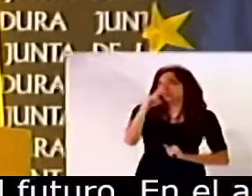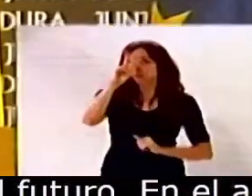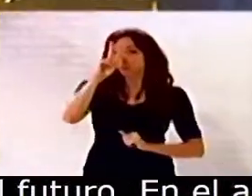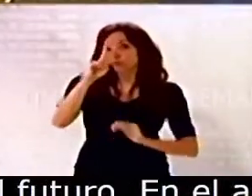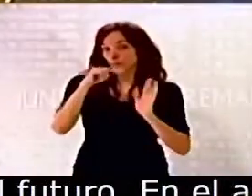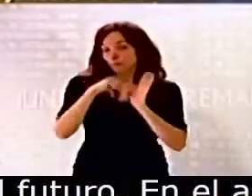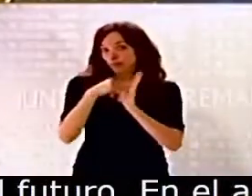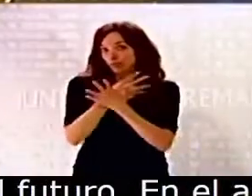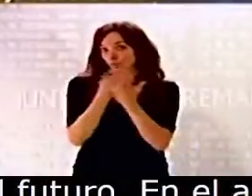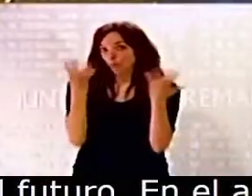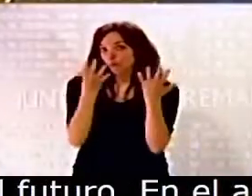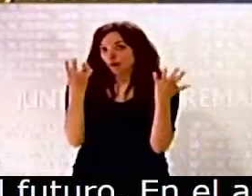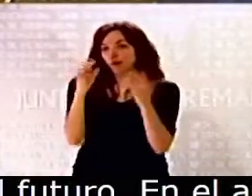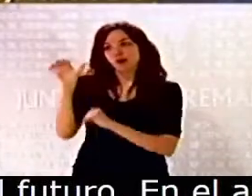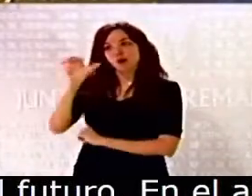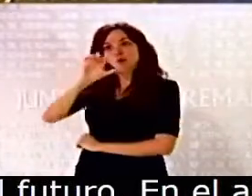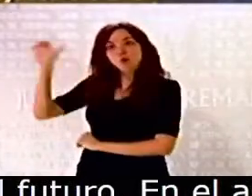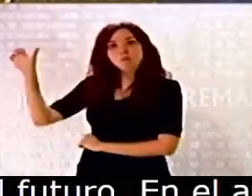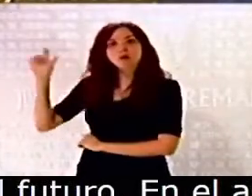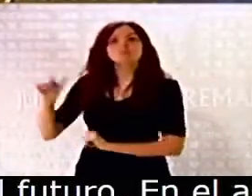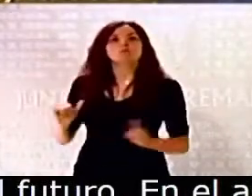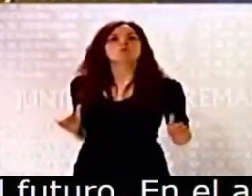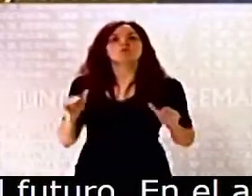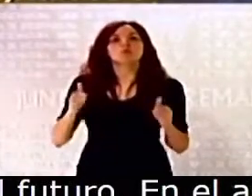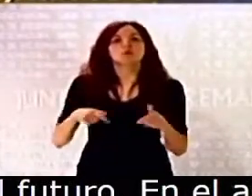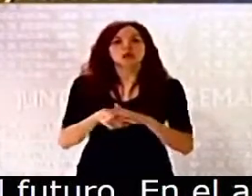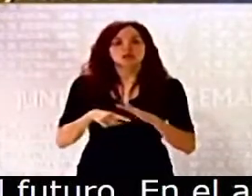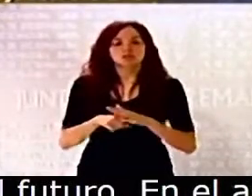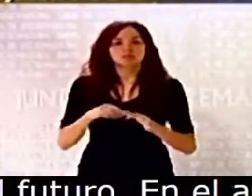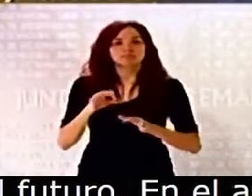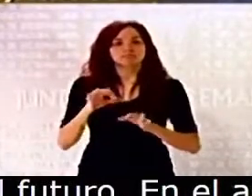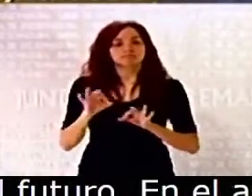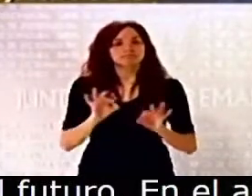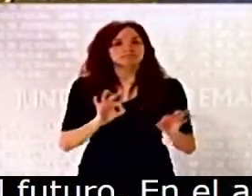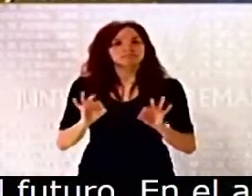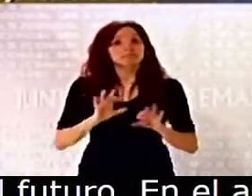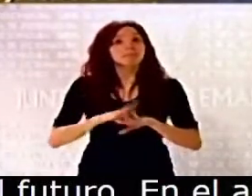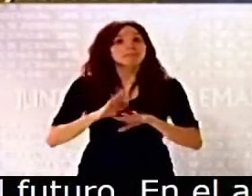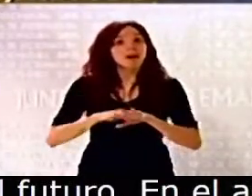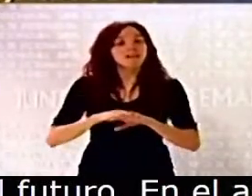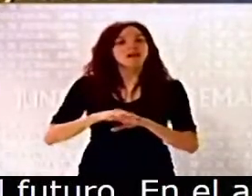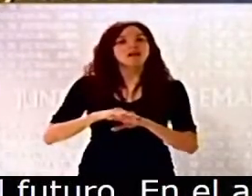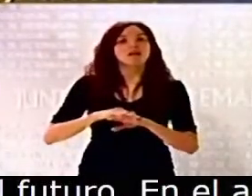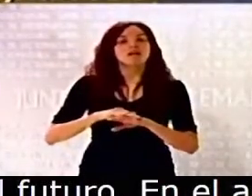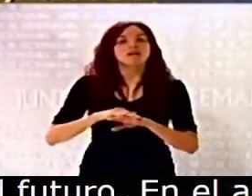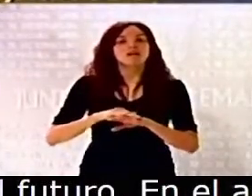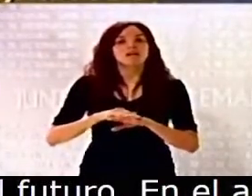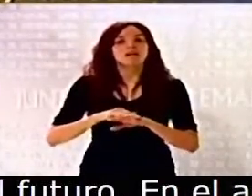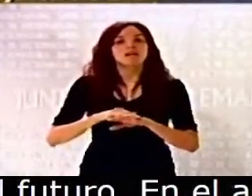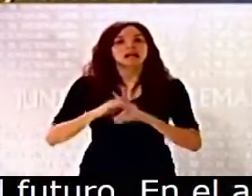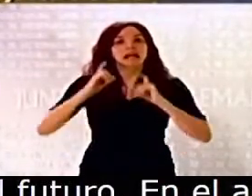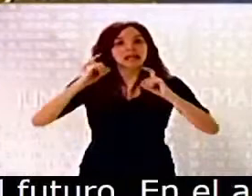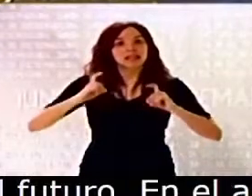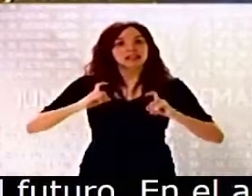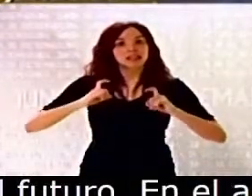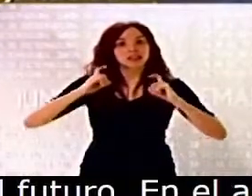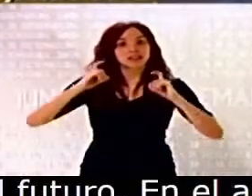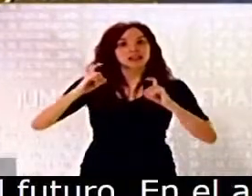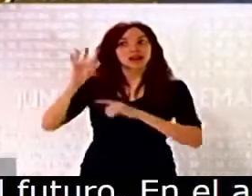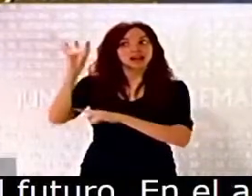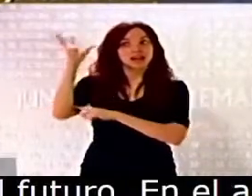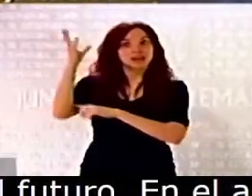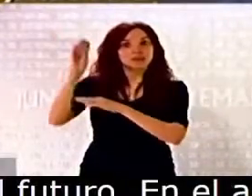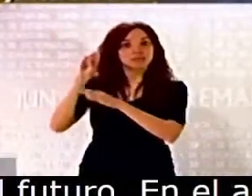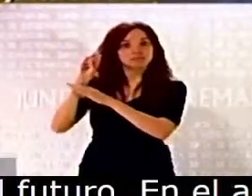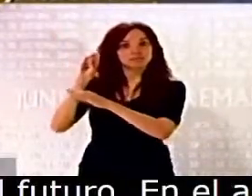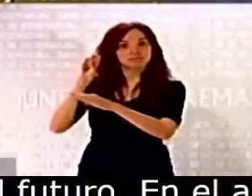Europa emprende el camino para convertirse en el primer continente climáticamente neutro mediante el Pacto Verde Europeo